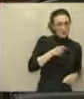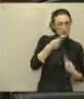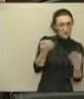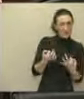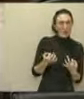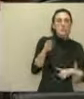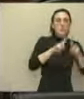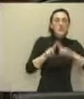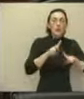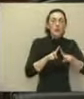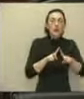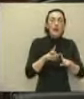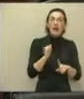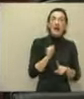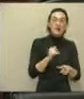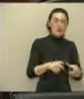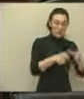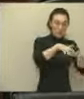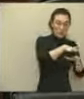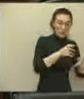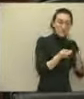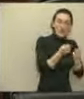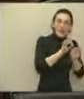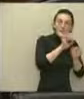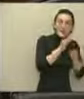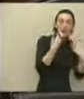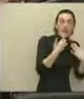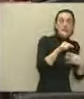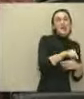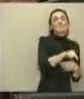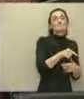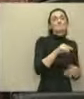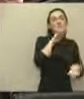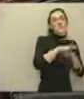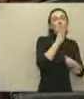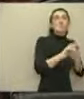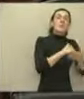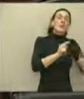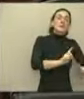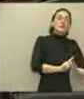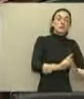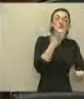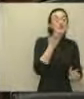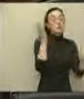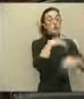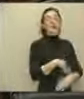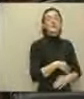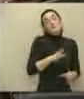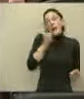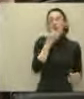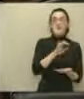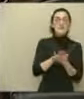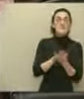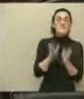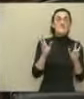decir. El problema es que tenemos más estaciones de medición del aire y en esas se incumplen los parámetros y si no las tuviésemos, pues claro, si no las